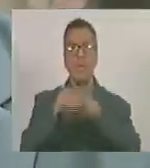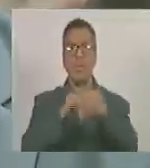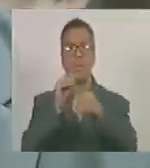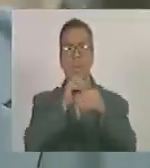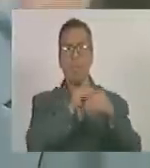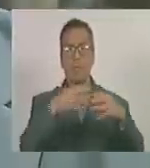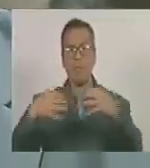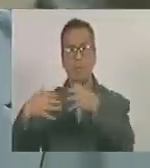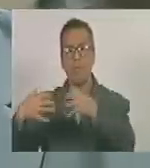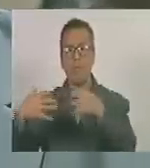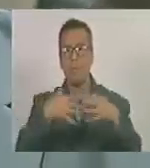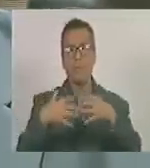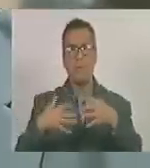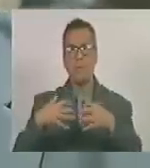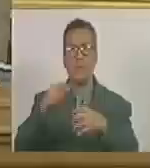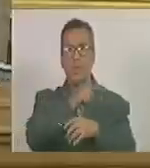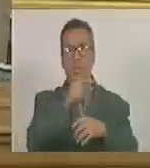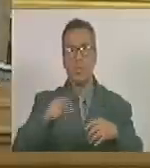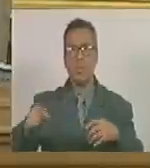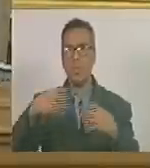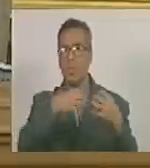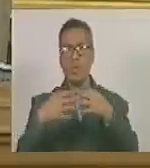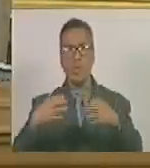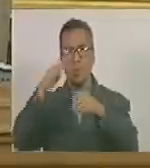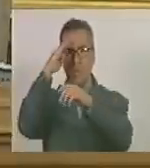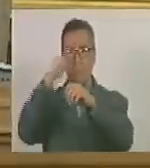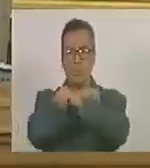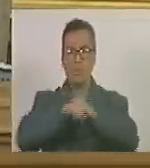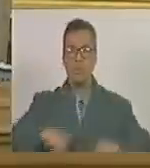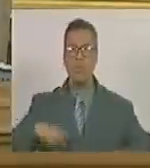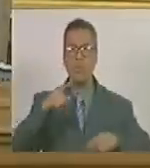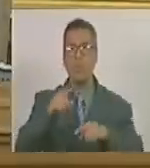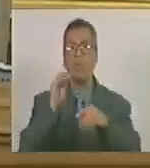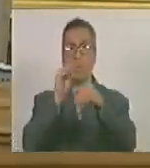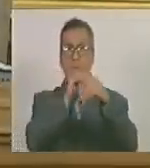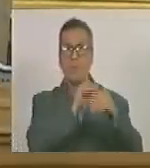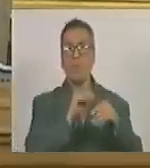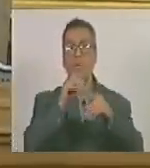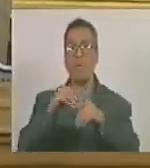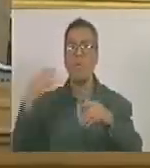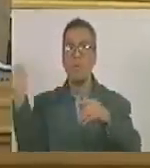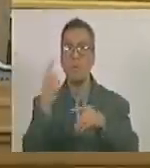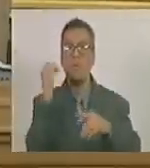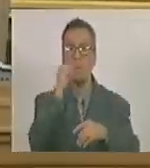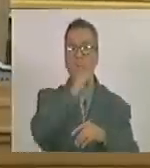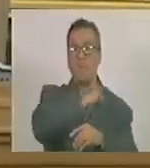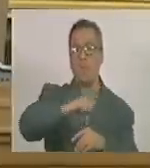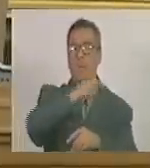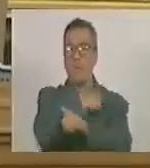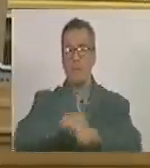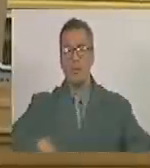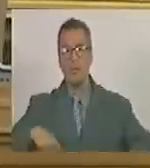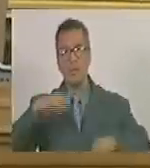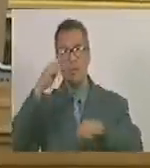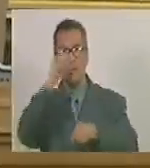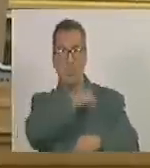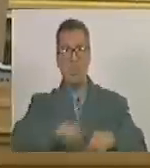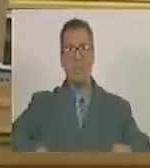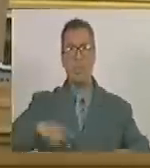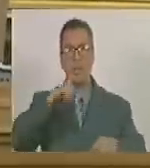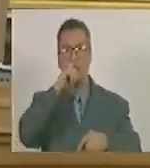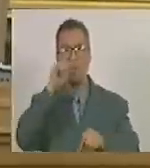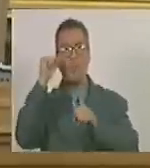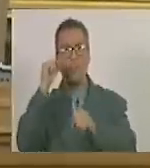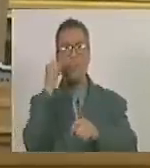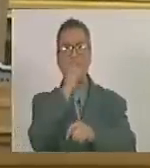convocado a guerras civiles, que han convocado a golpes militares, que han convocado a atentados contra el presidente de la República, que han convocado